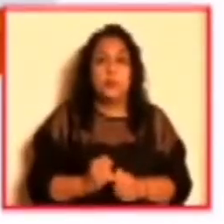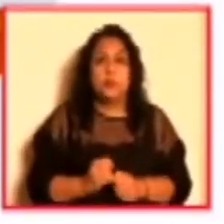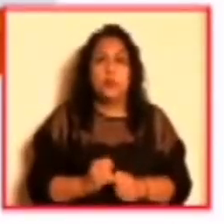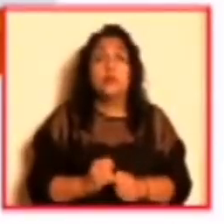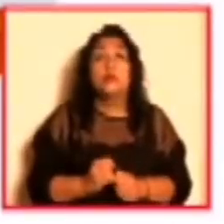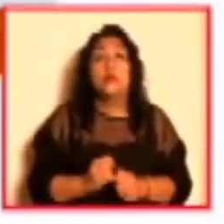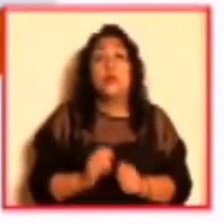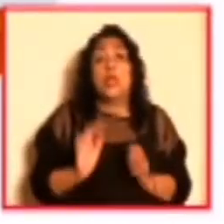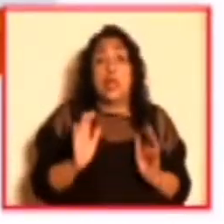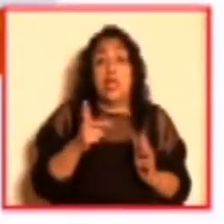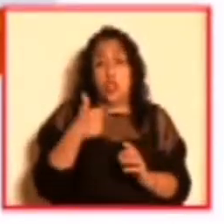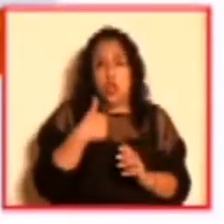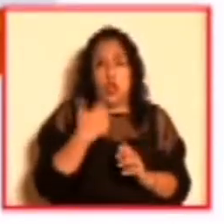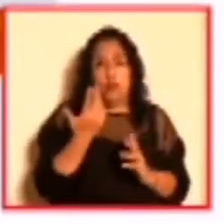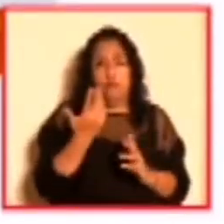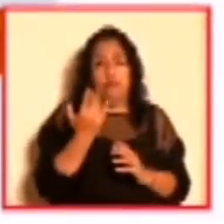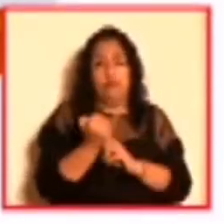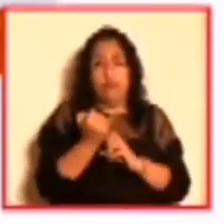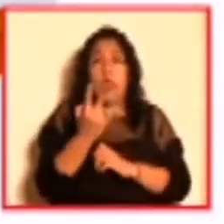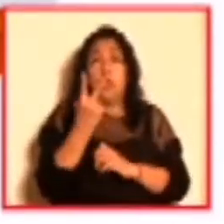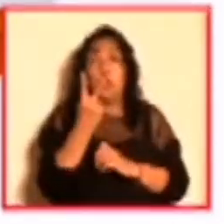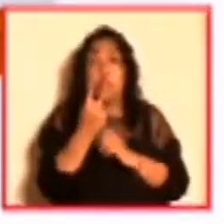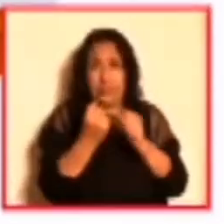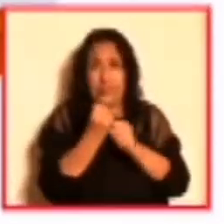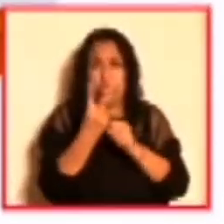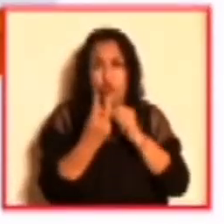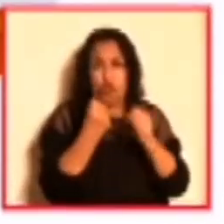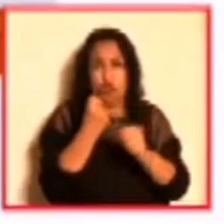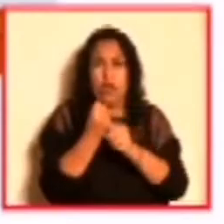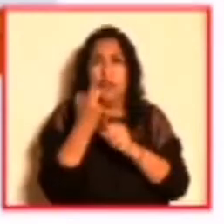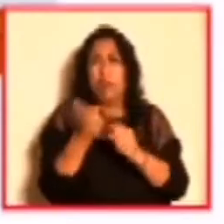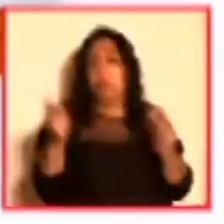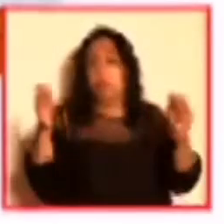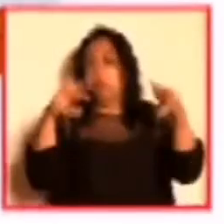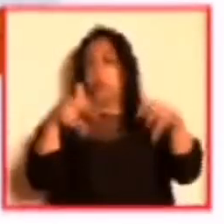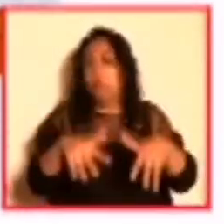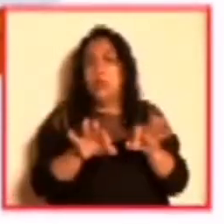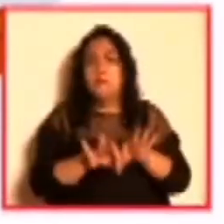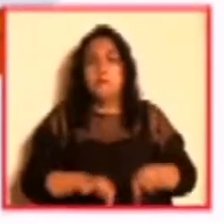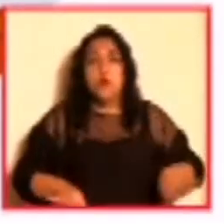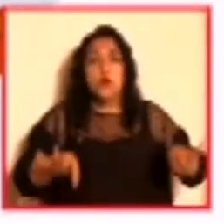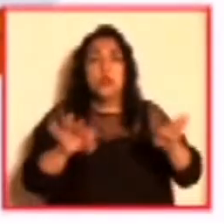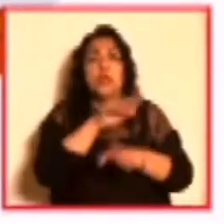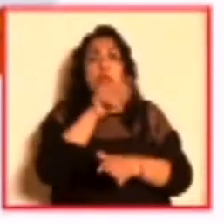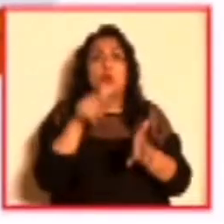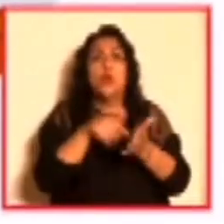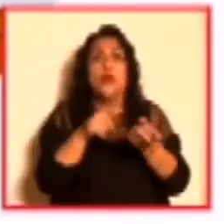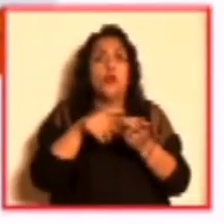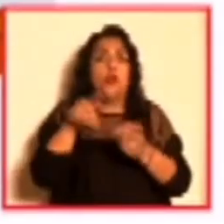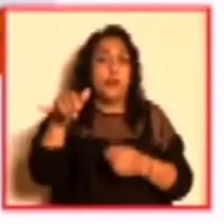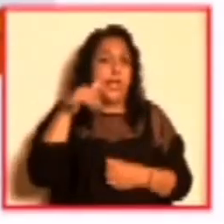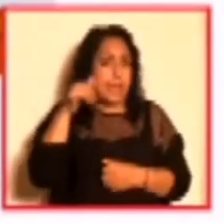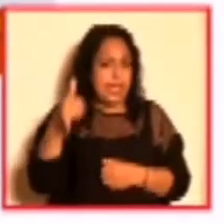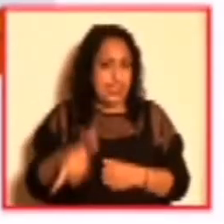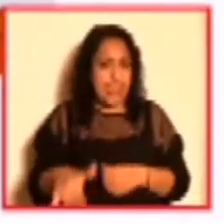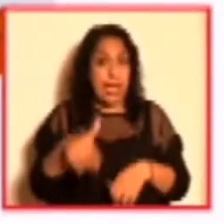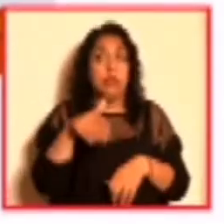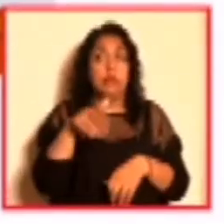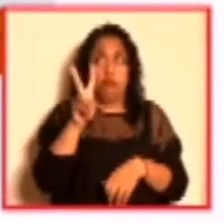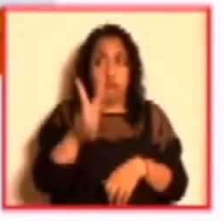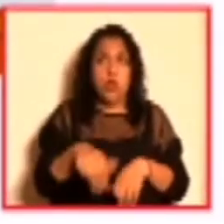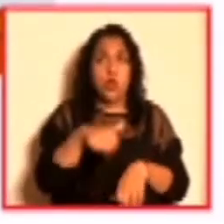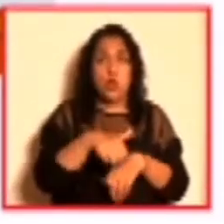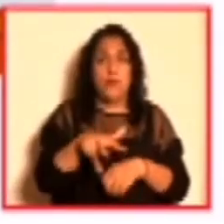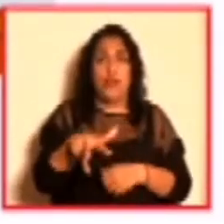Hasta donde la he estudiado, la Bienal es un evento muy importante que se lleva a cabo en Italia y en efecto es la número 13.